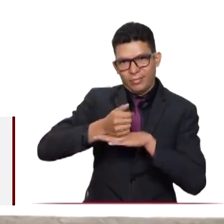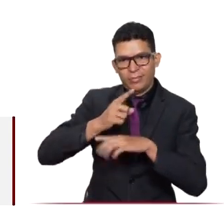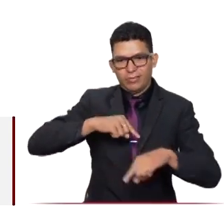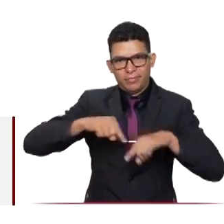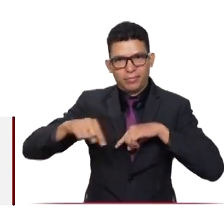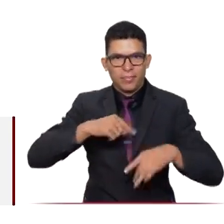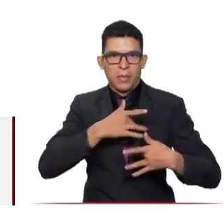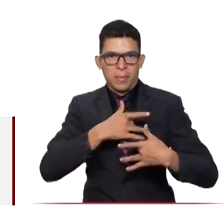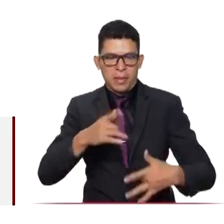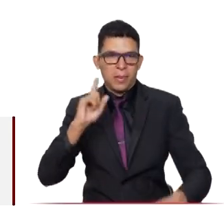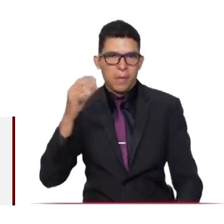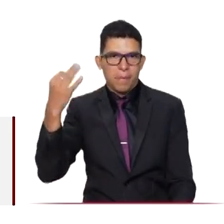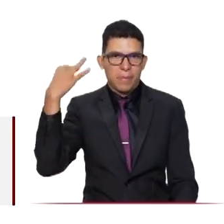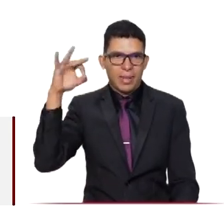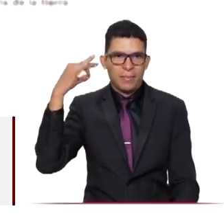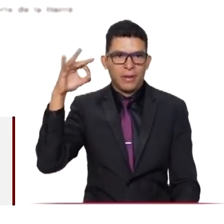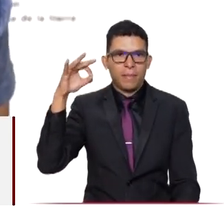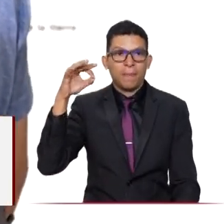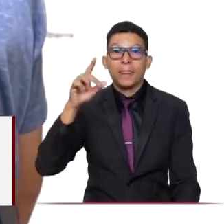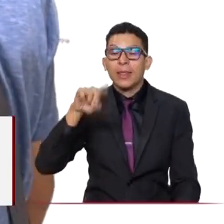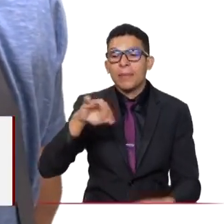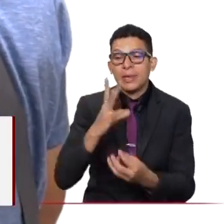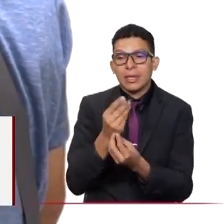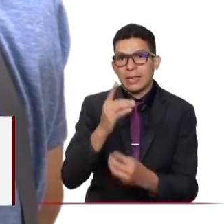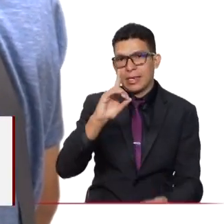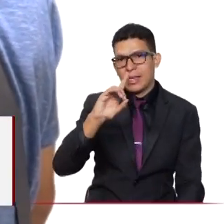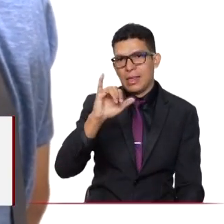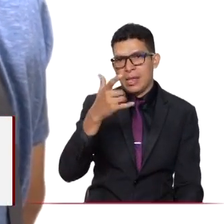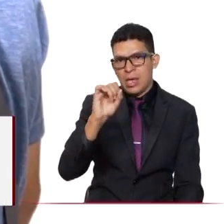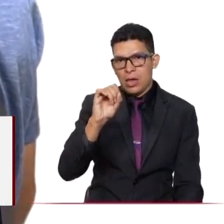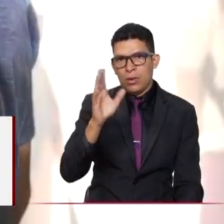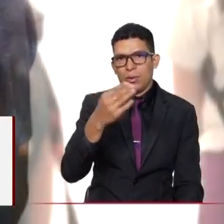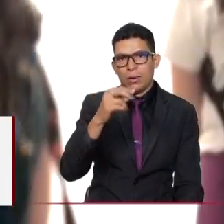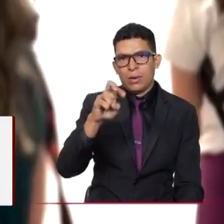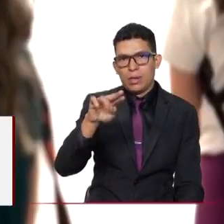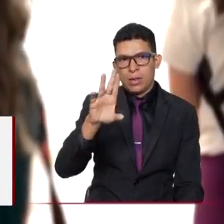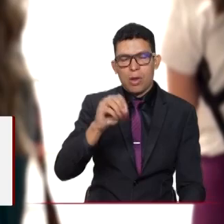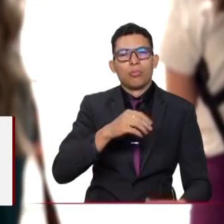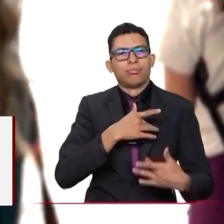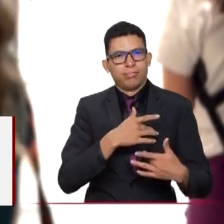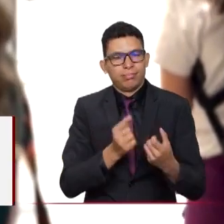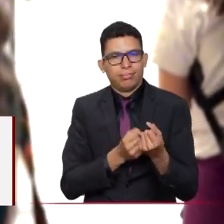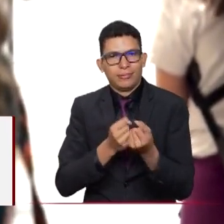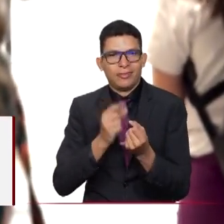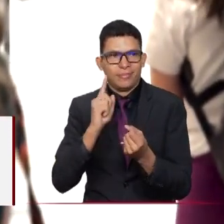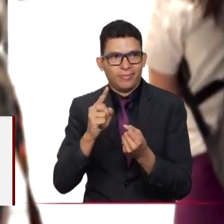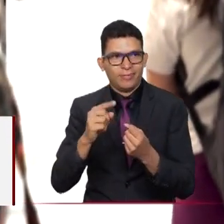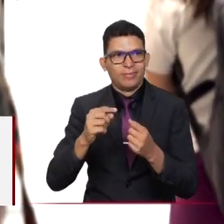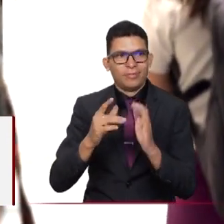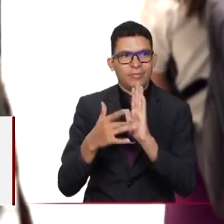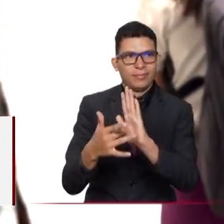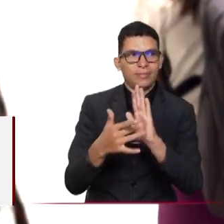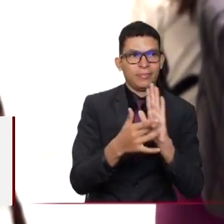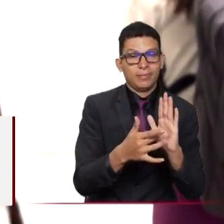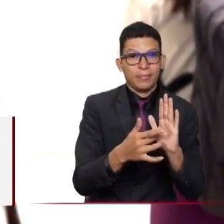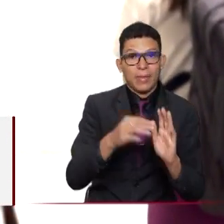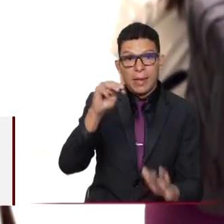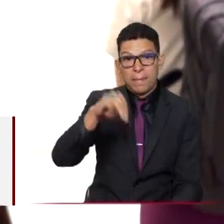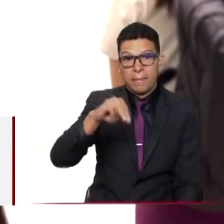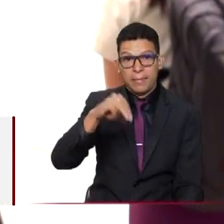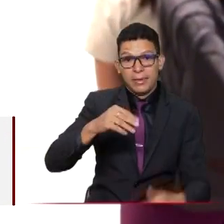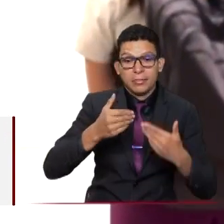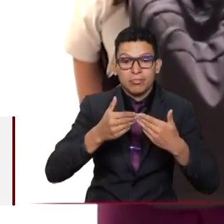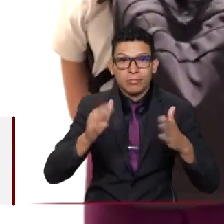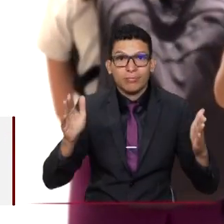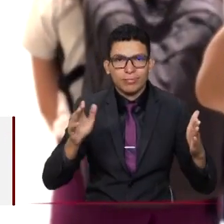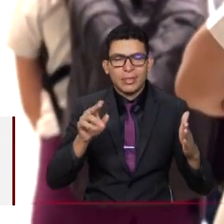de Palmira. Y tendremos también al artista Diego Henao, que tuvo una colaboración especial en esa exposición. Ese martes la sala se abre